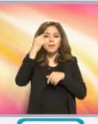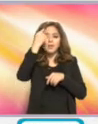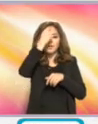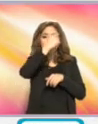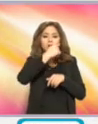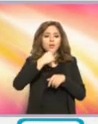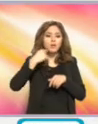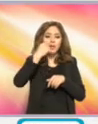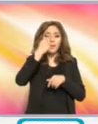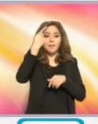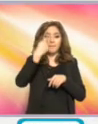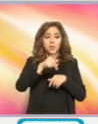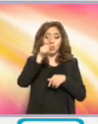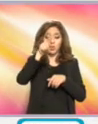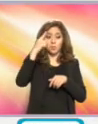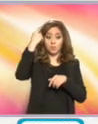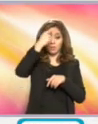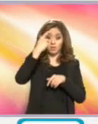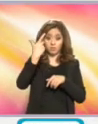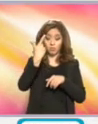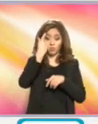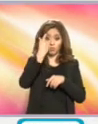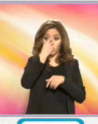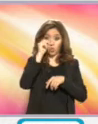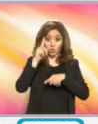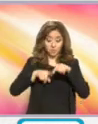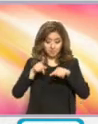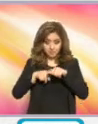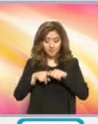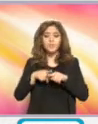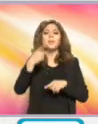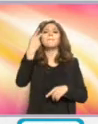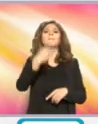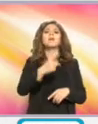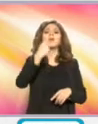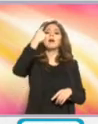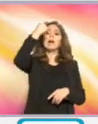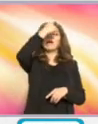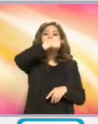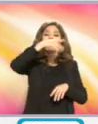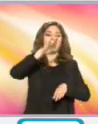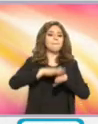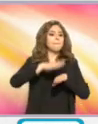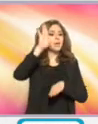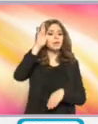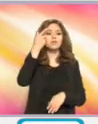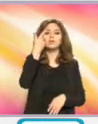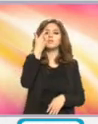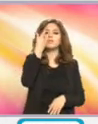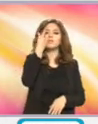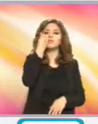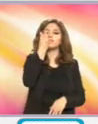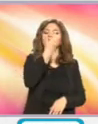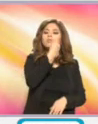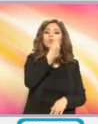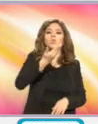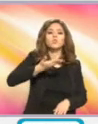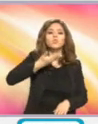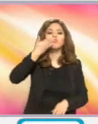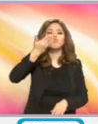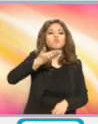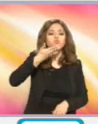no se podría considerar como una cirugía o un corte, ¿no? Oye, ¿cuáles son las zonas de la cara que es donde se aplica con mayor frecuencia